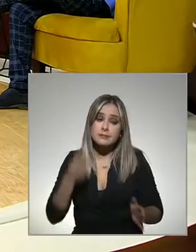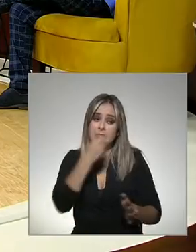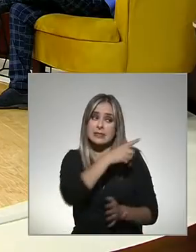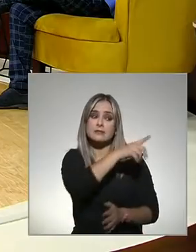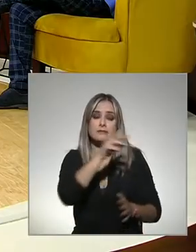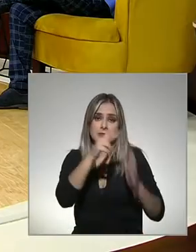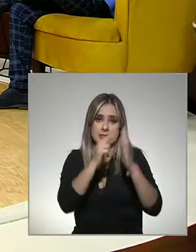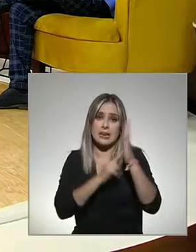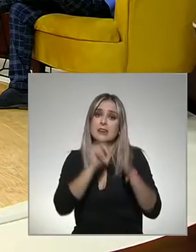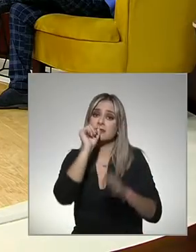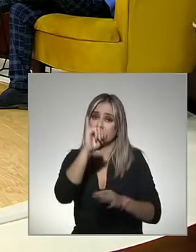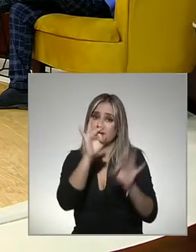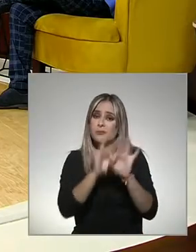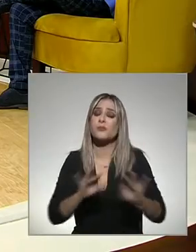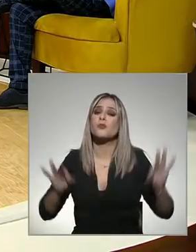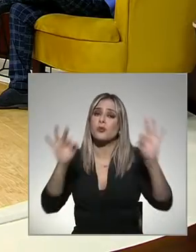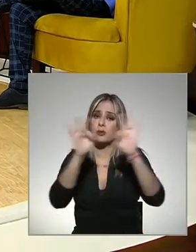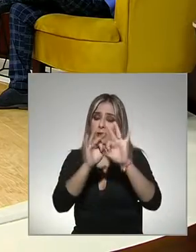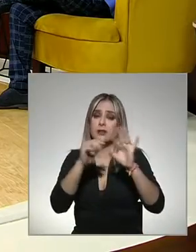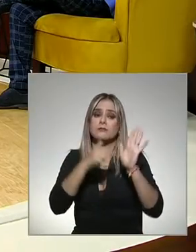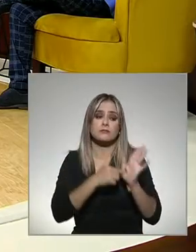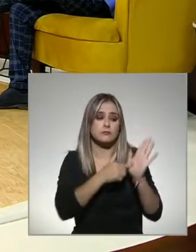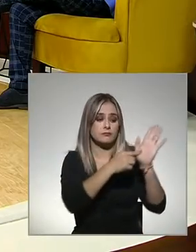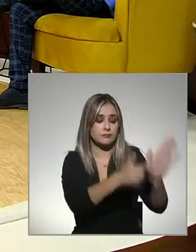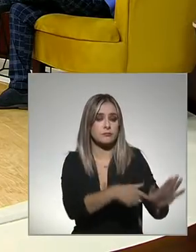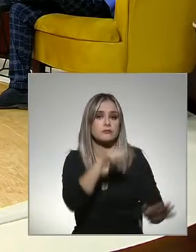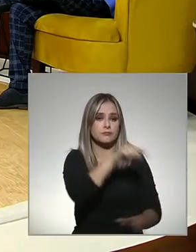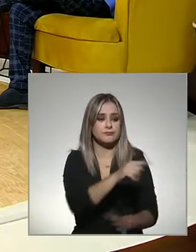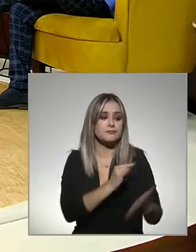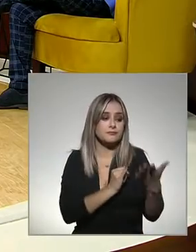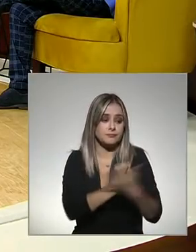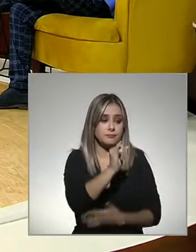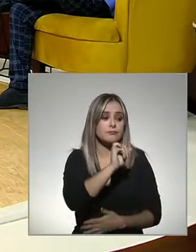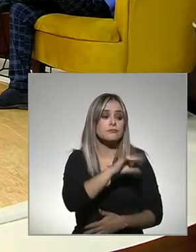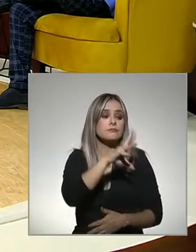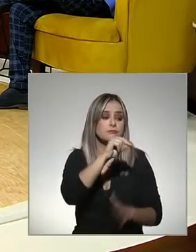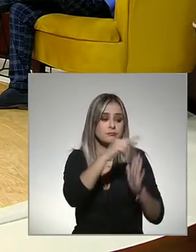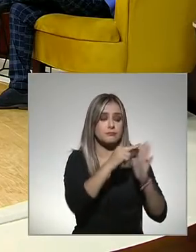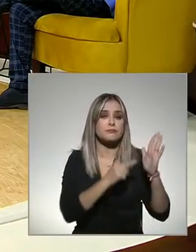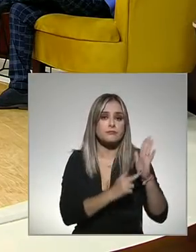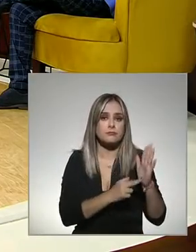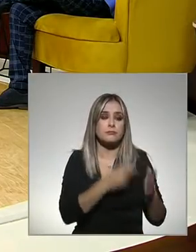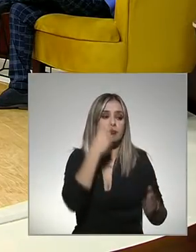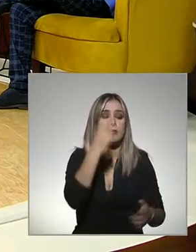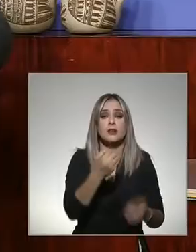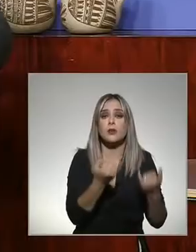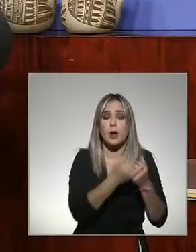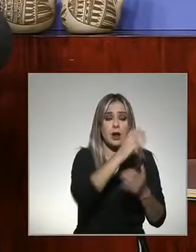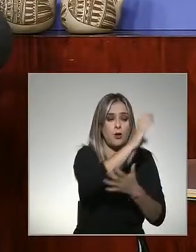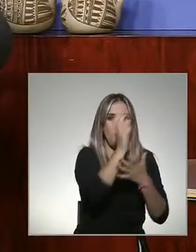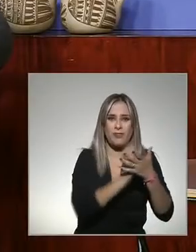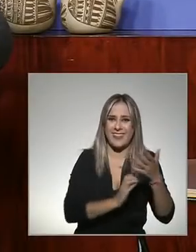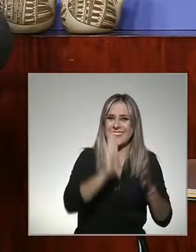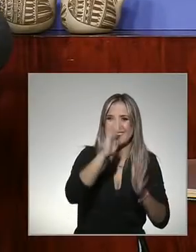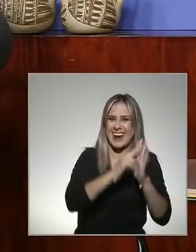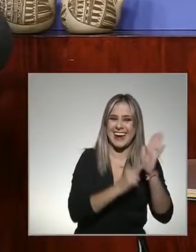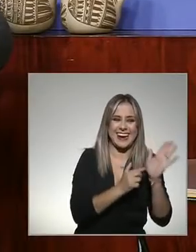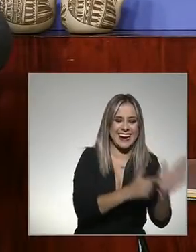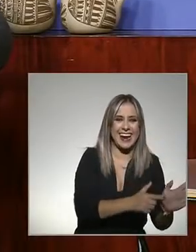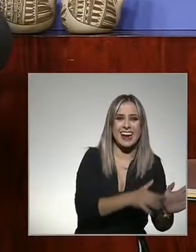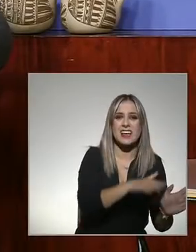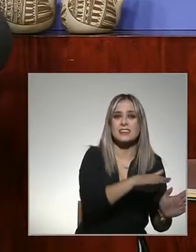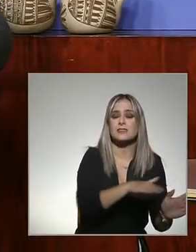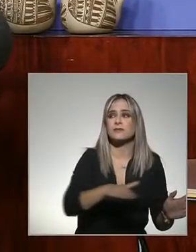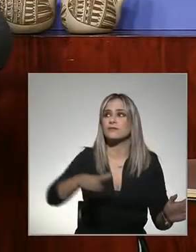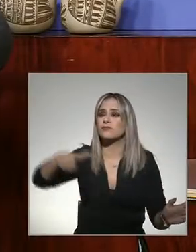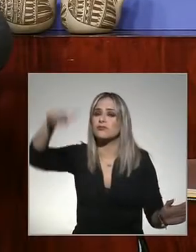importante porque tú le das la capacidad a tu hijo de decidir. Es como cualquier contrato y la vida adulta es así. Si tú lo haces, hay una consecuencia, pero si no